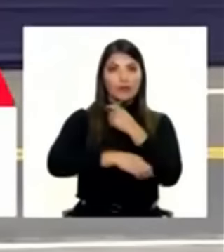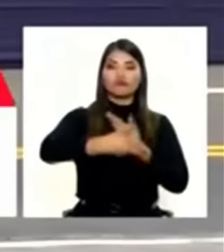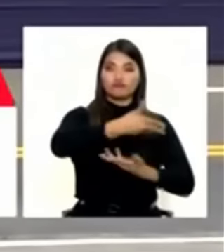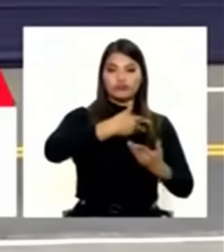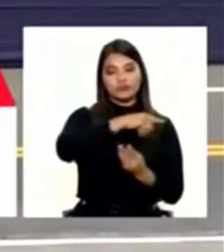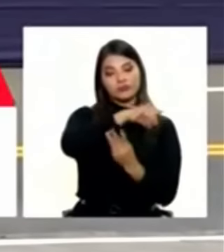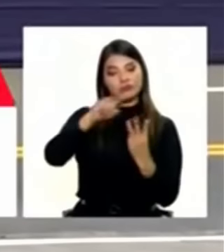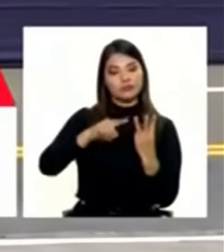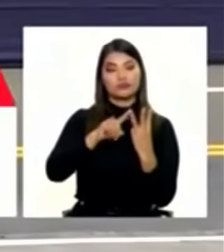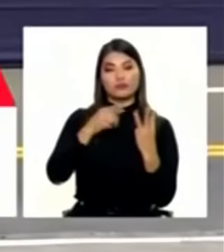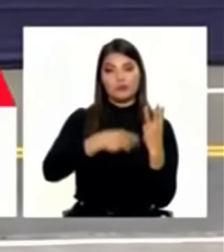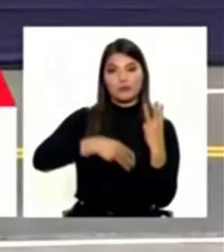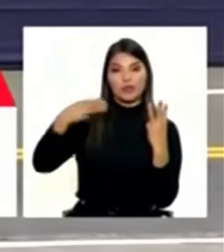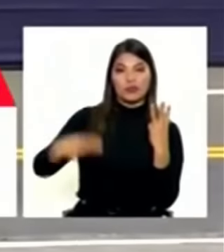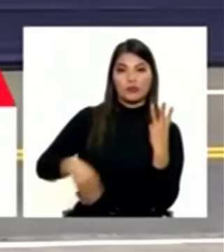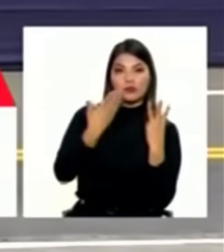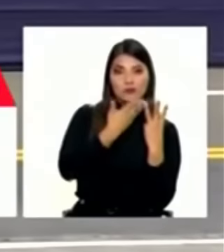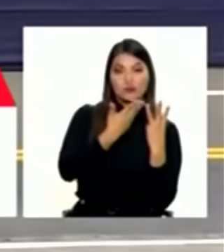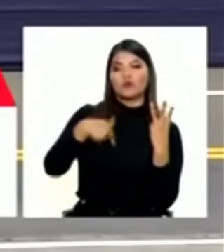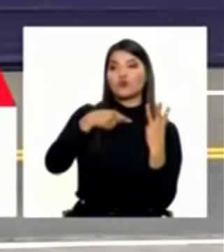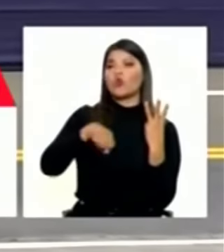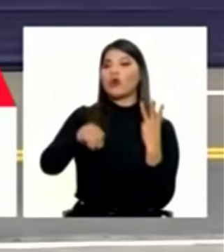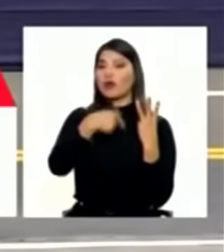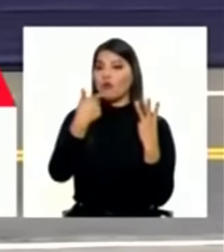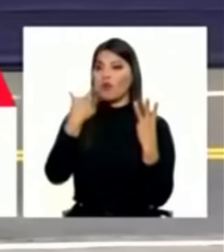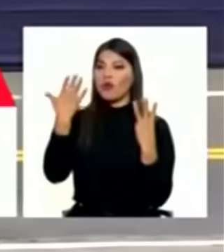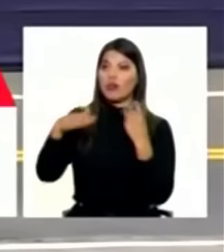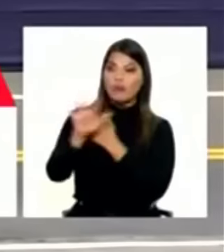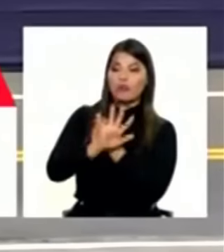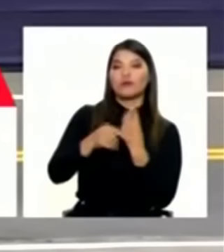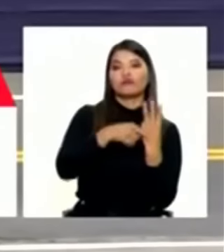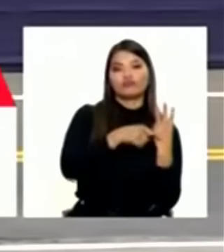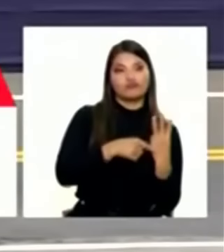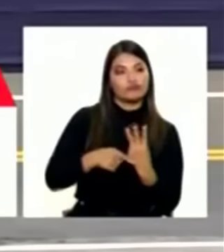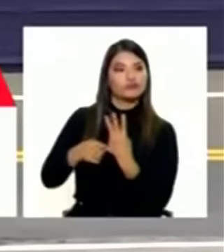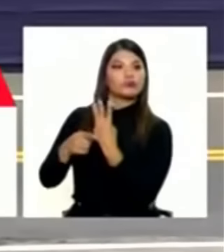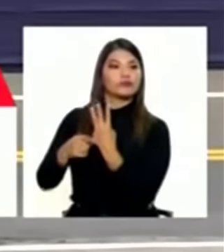señor Ministro de Estado en el Despacho de Defensa.